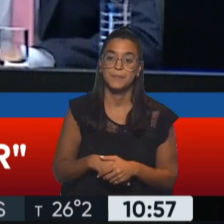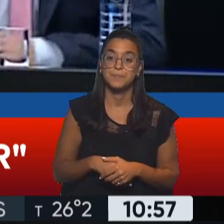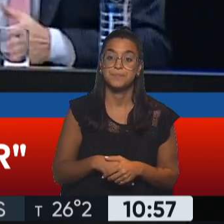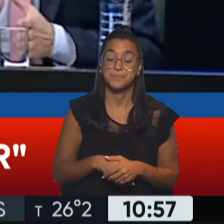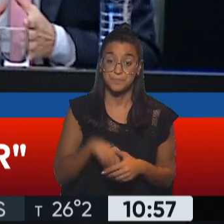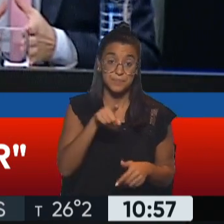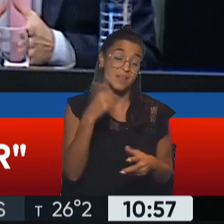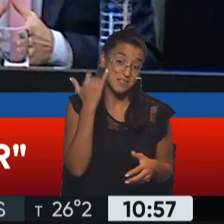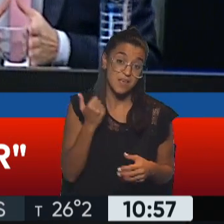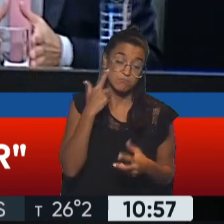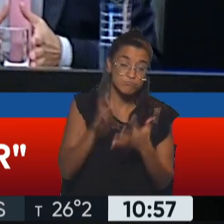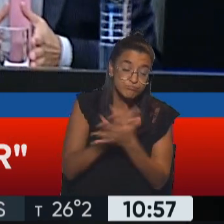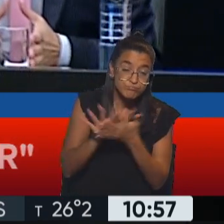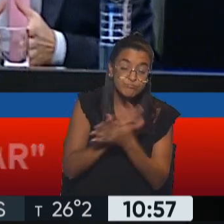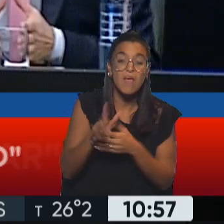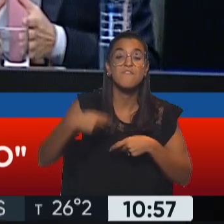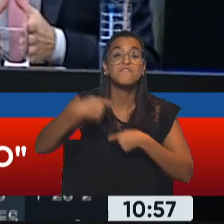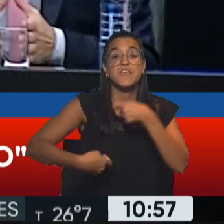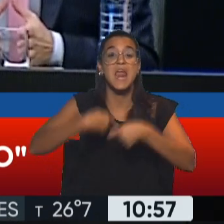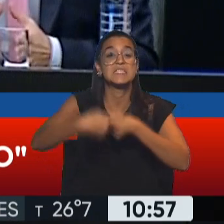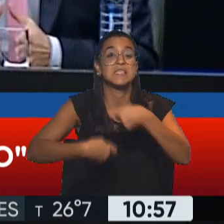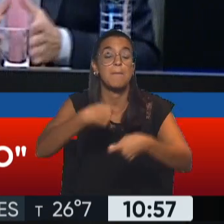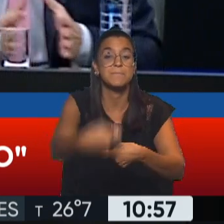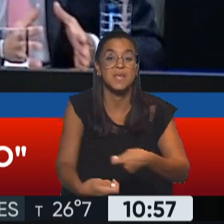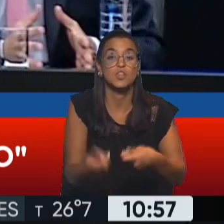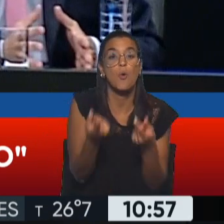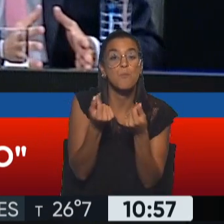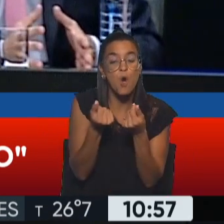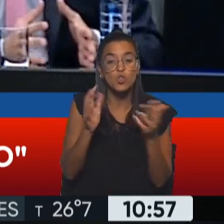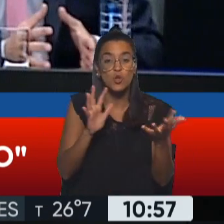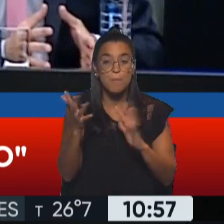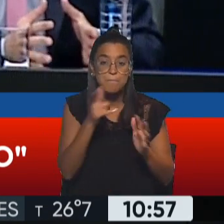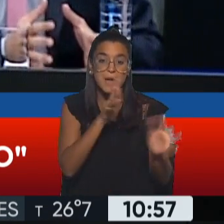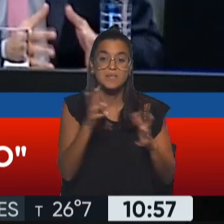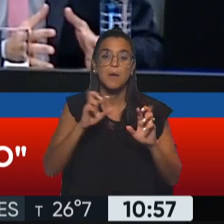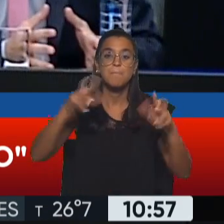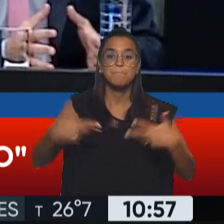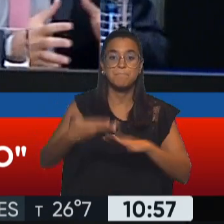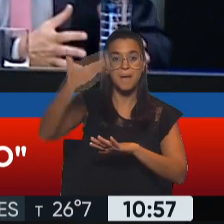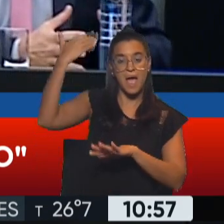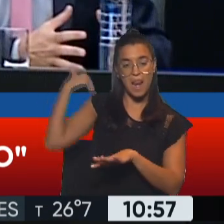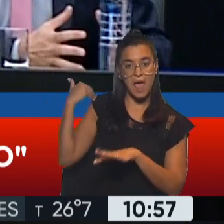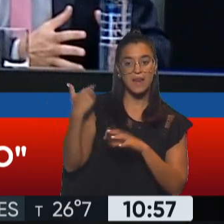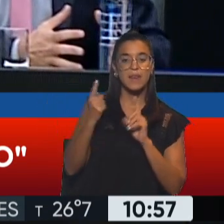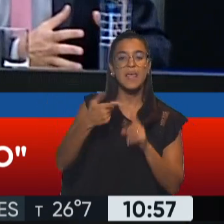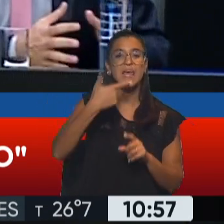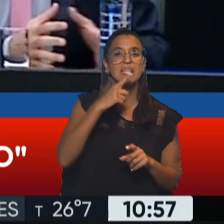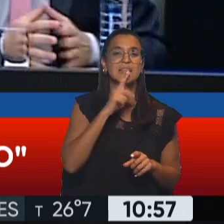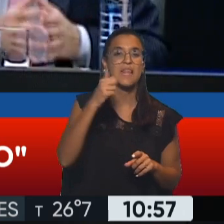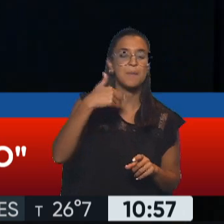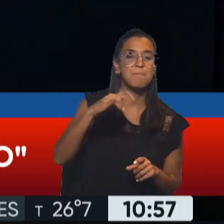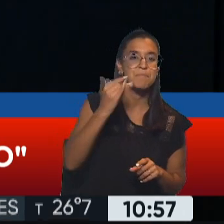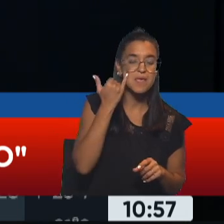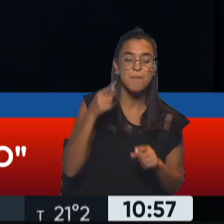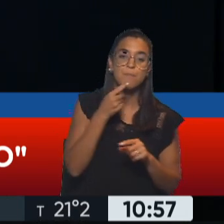se ha negociado es un financiamiento en un monto equivalente a lo que fue el programa stand-by que había acordado el gobierno anterior,